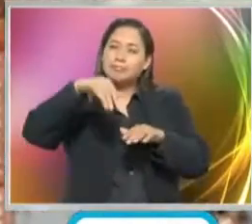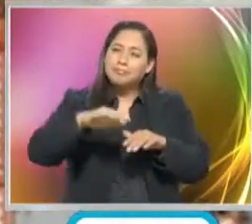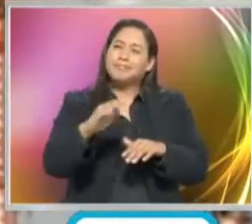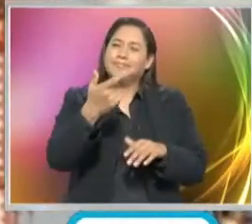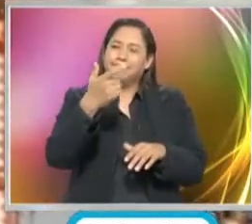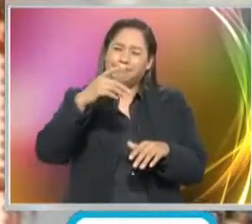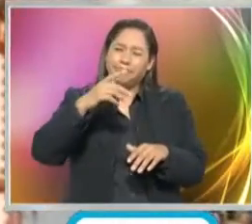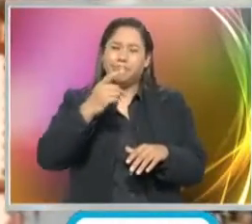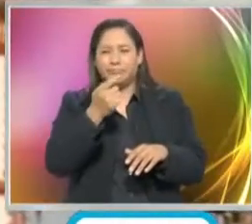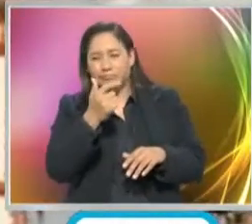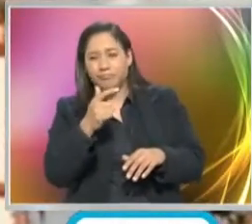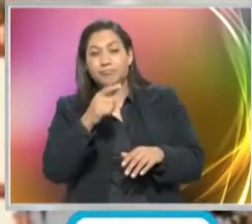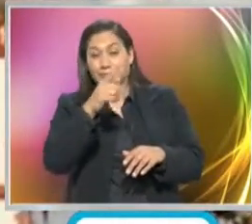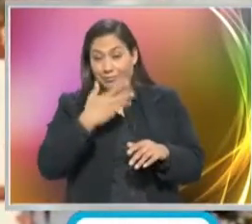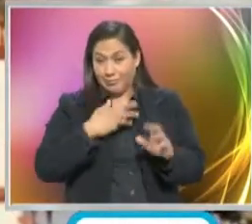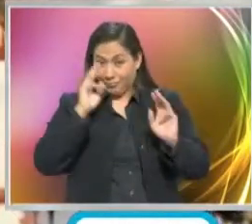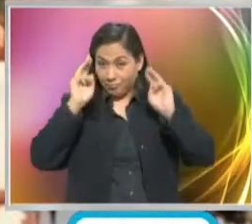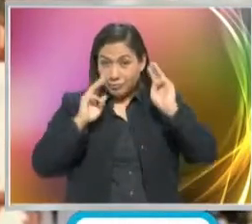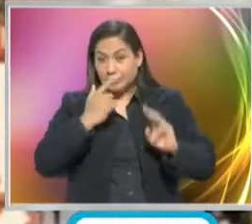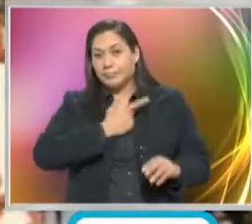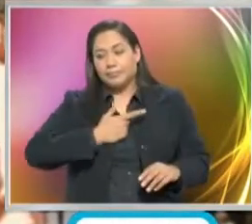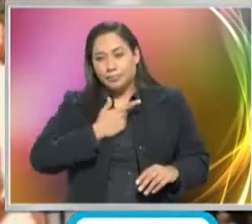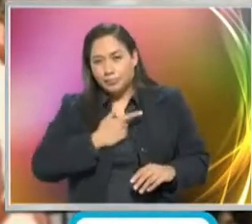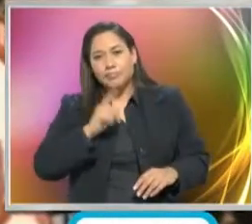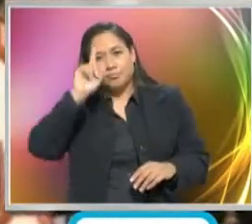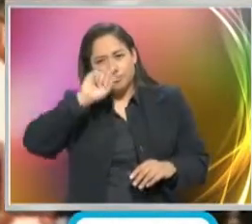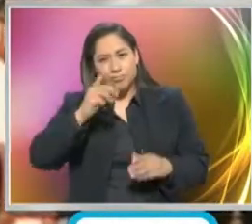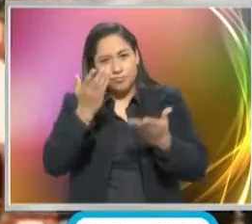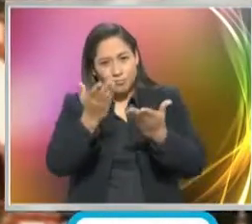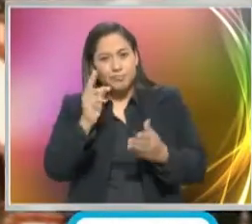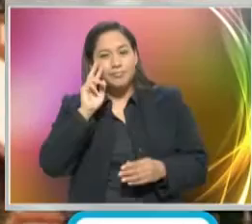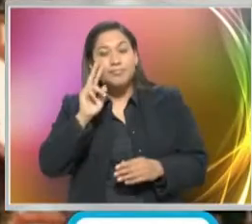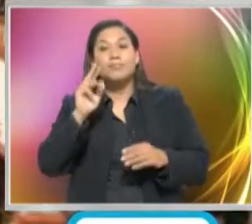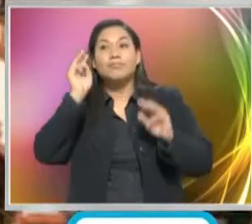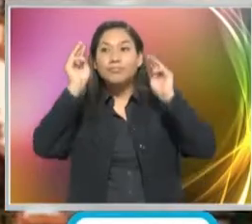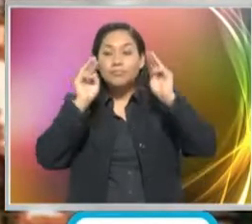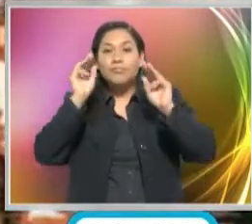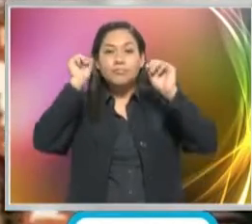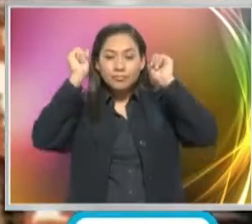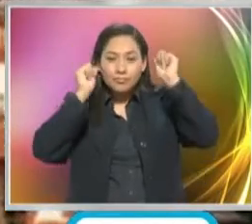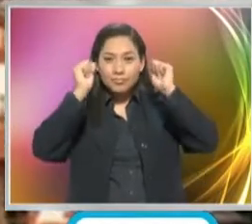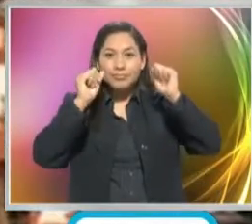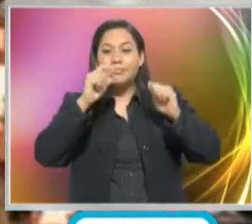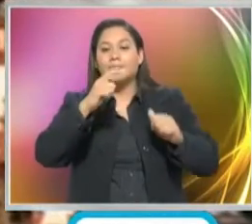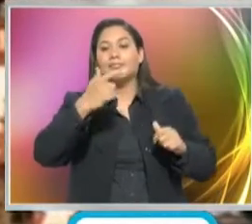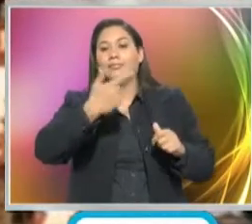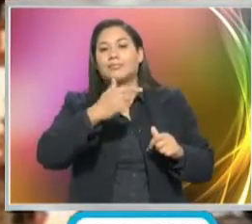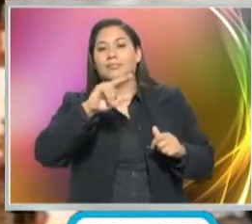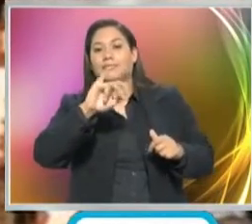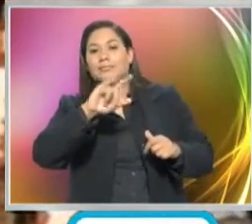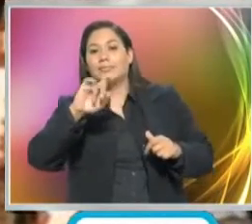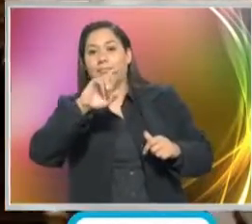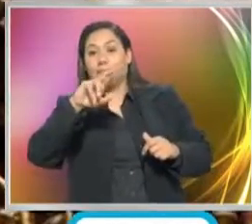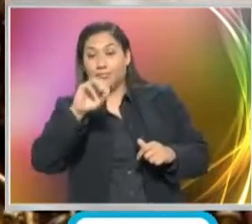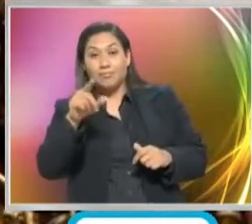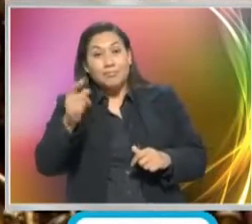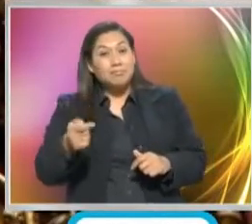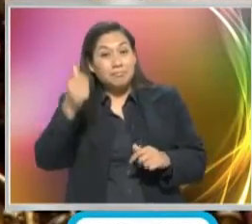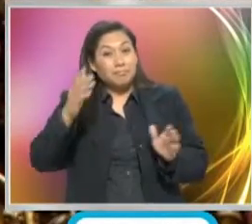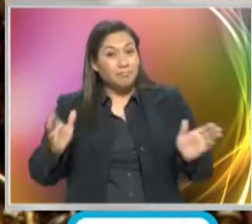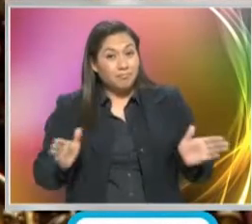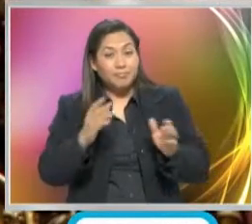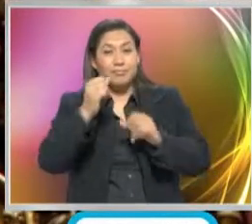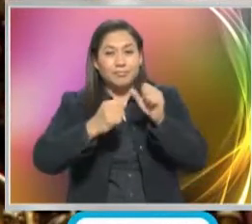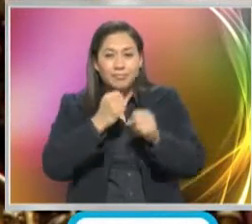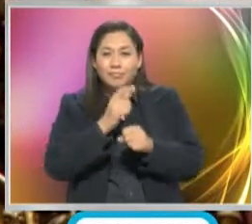una anécdota muy linda y hay un museo que me gustaría recomendarles, es el Museo Arqueológico Guillermo Spratlin. Él fue el impulsor en los